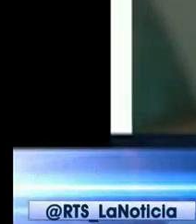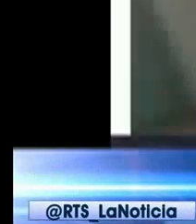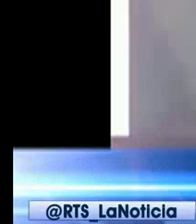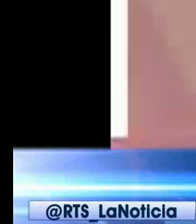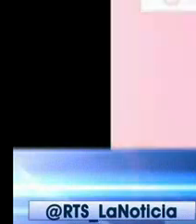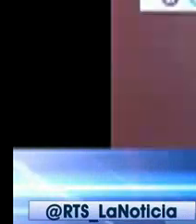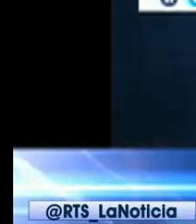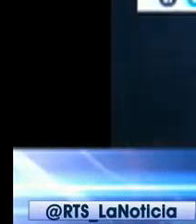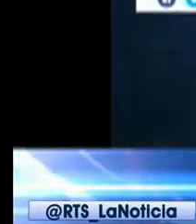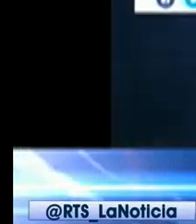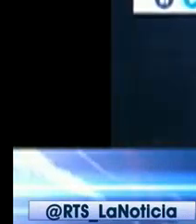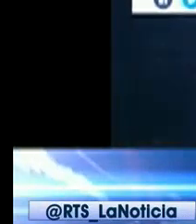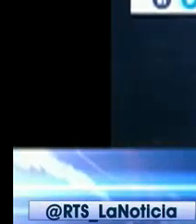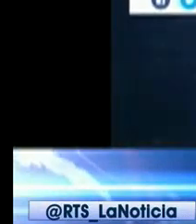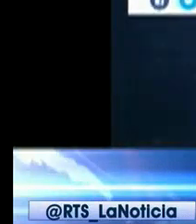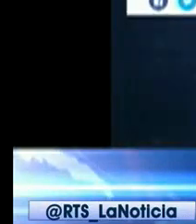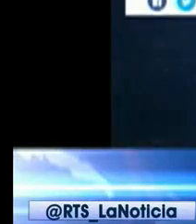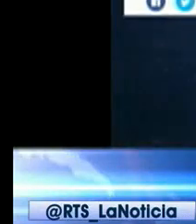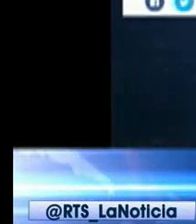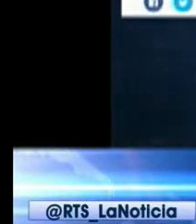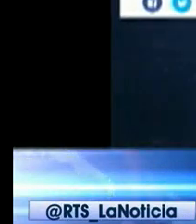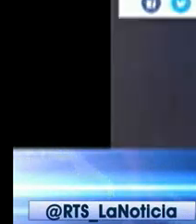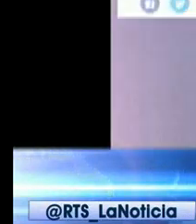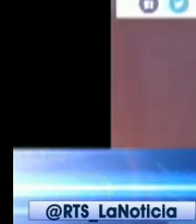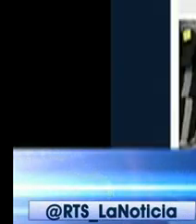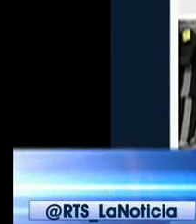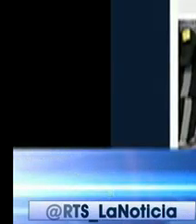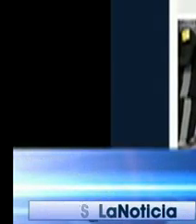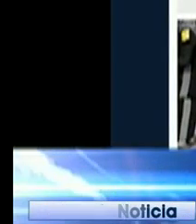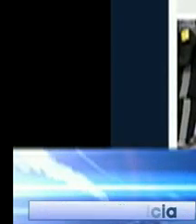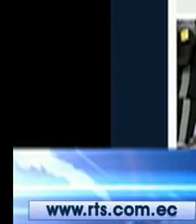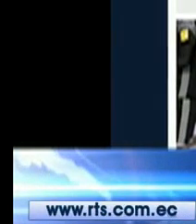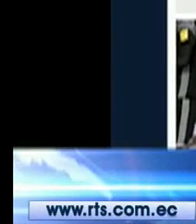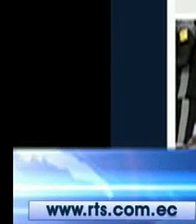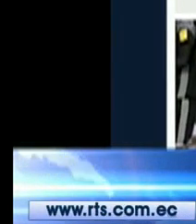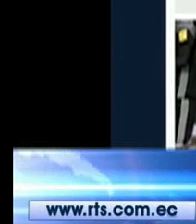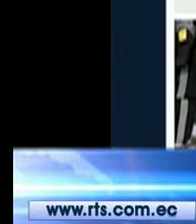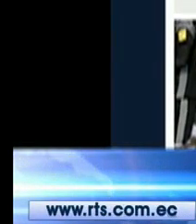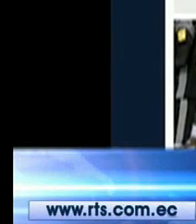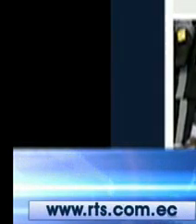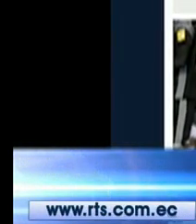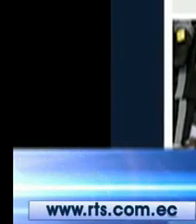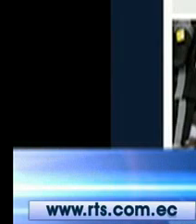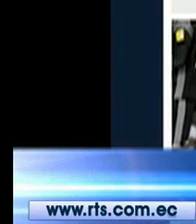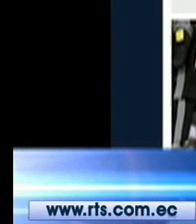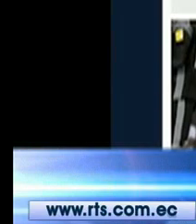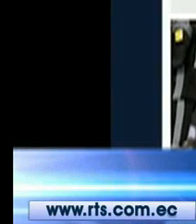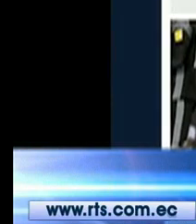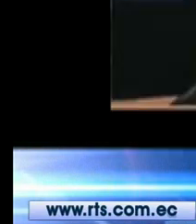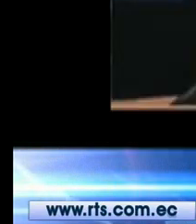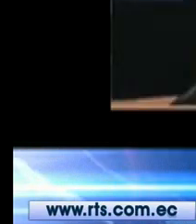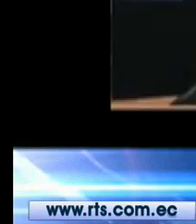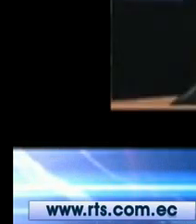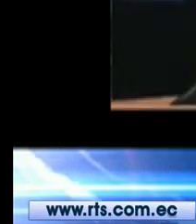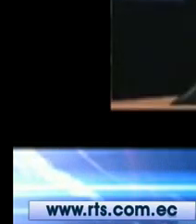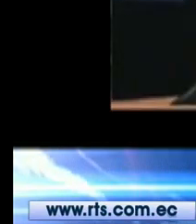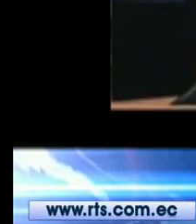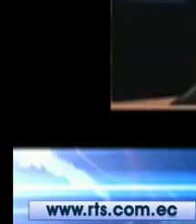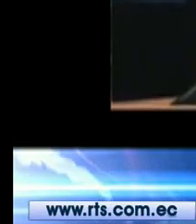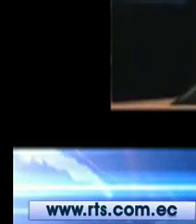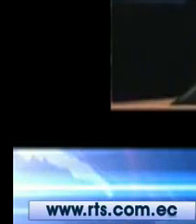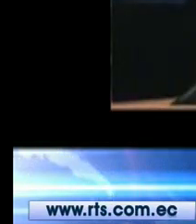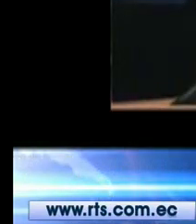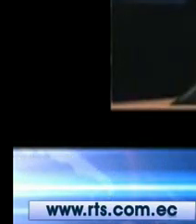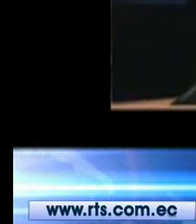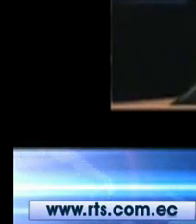En lo internacional, en Perú continúa la polémica por los comentarios